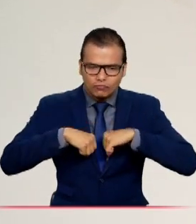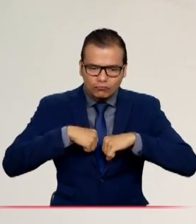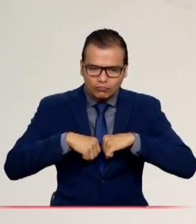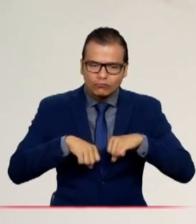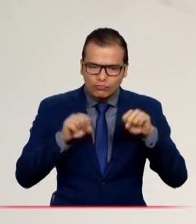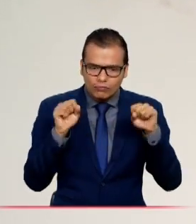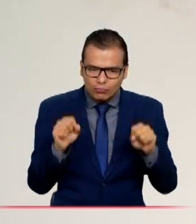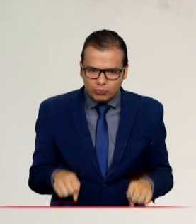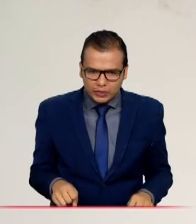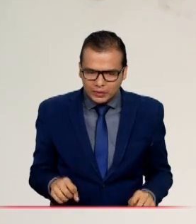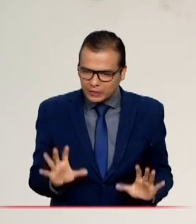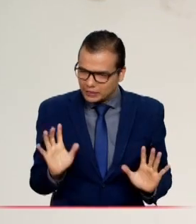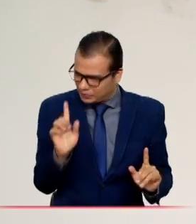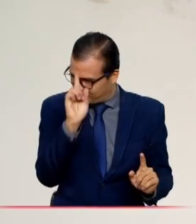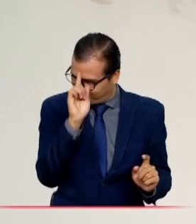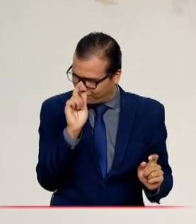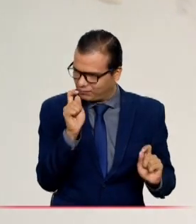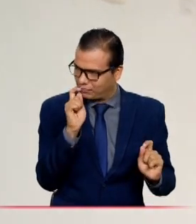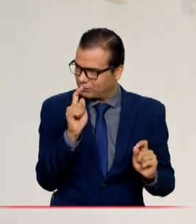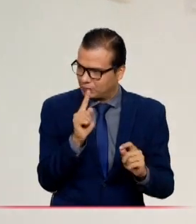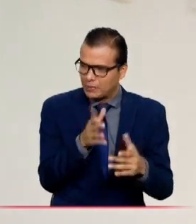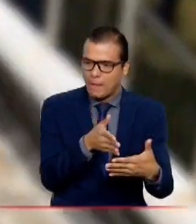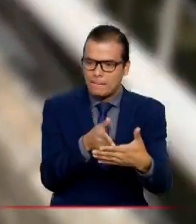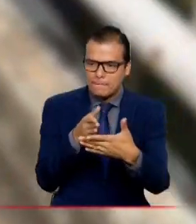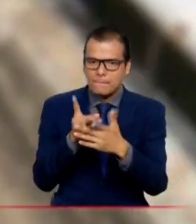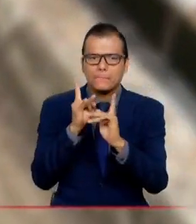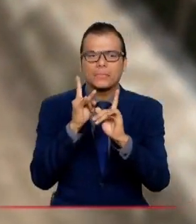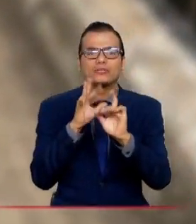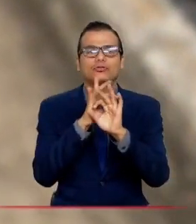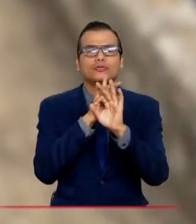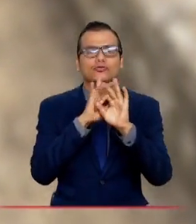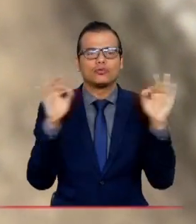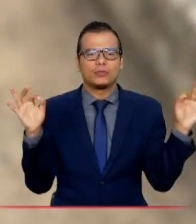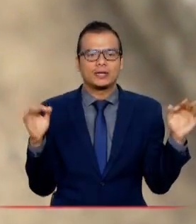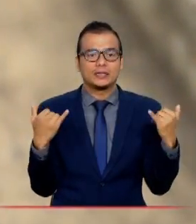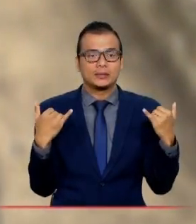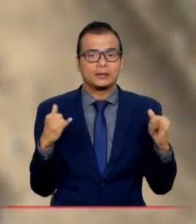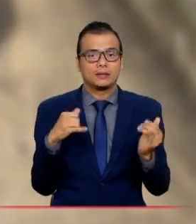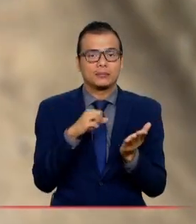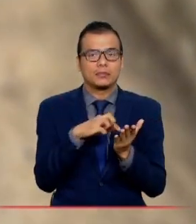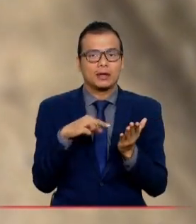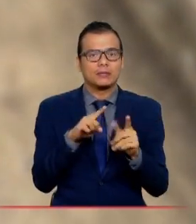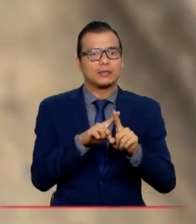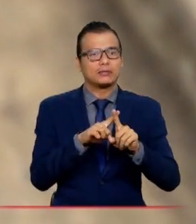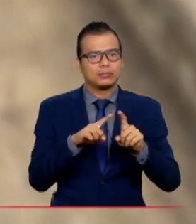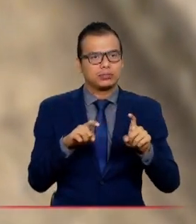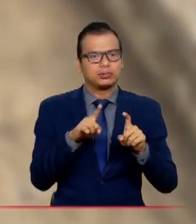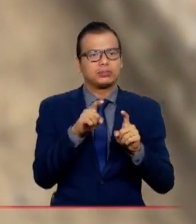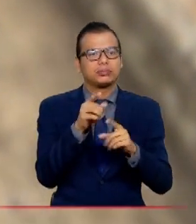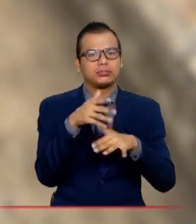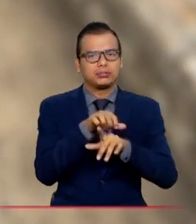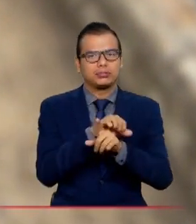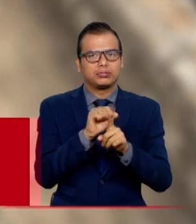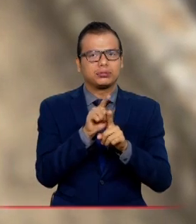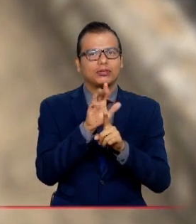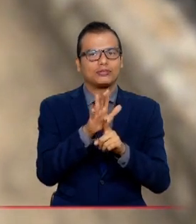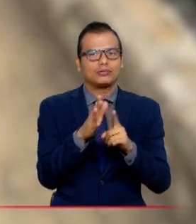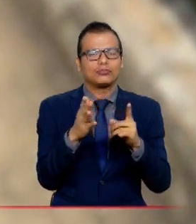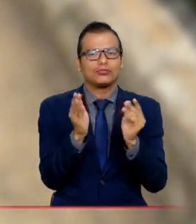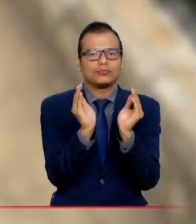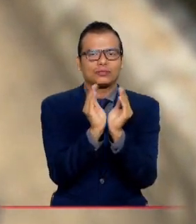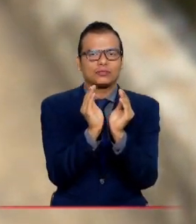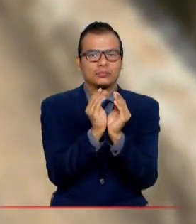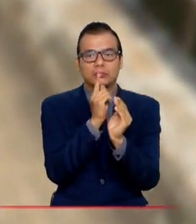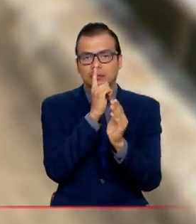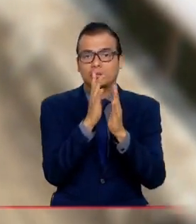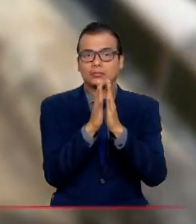puedan empezar a romper barreras imaginarias. A través de las plataformas digitales del Instituto Colombiano de Bienestar Familiar